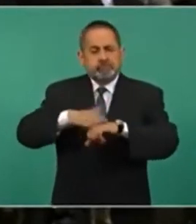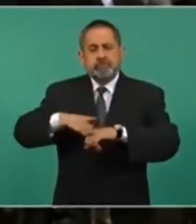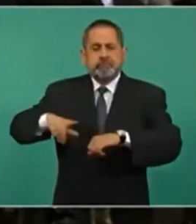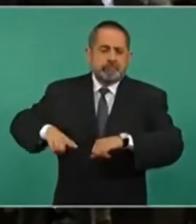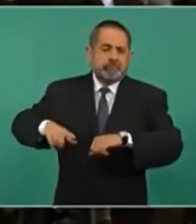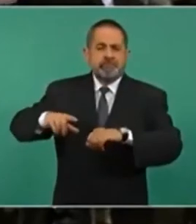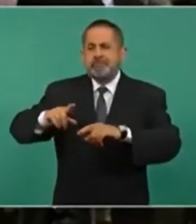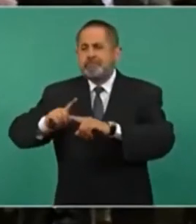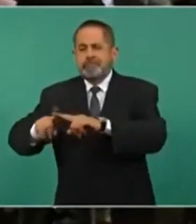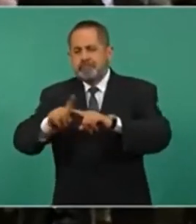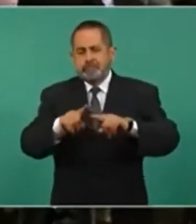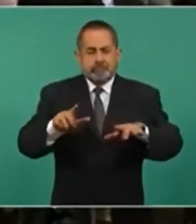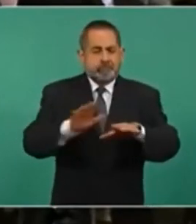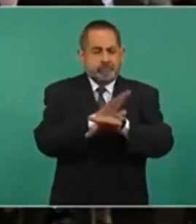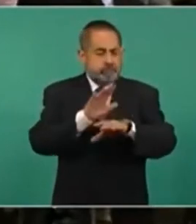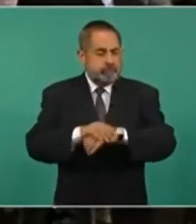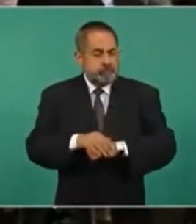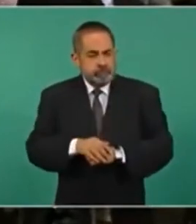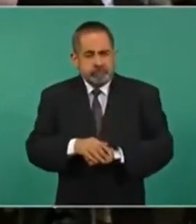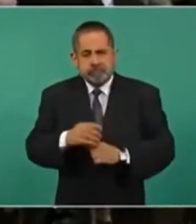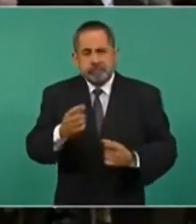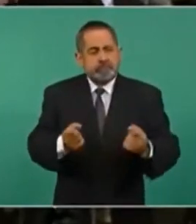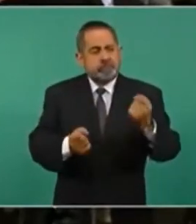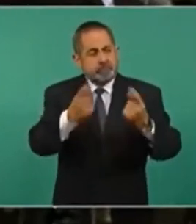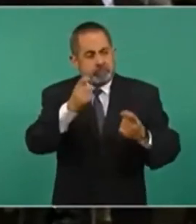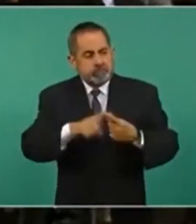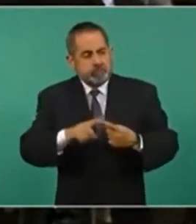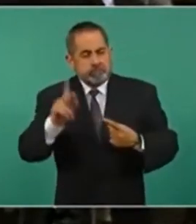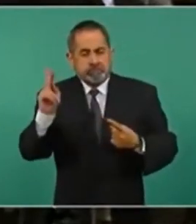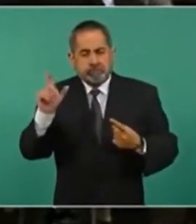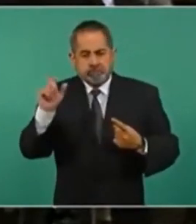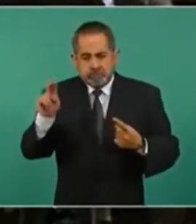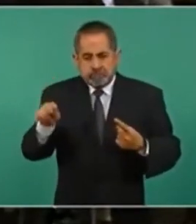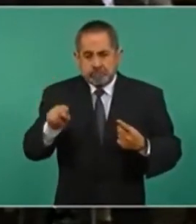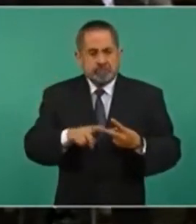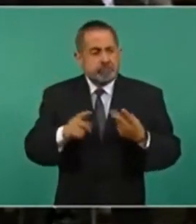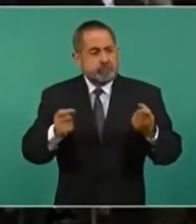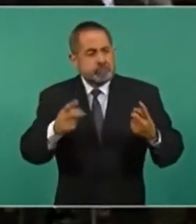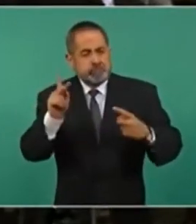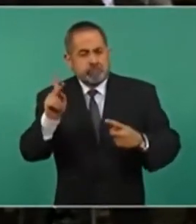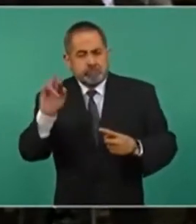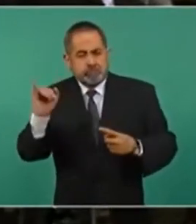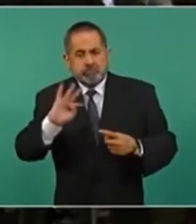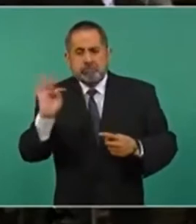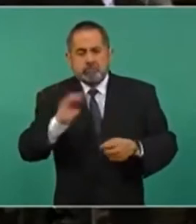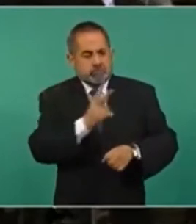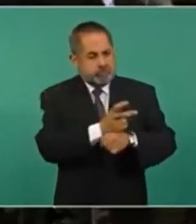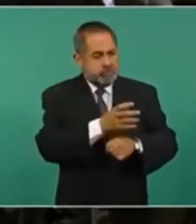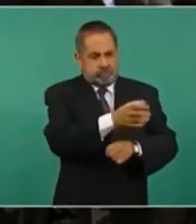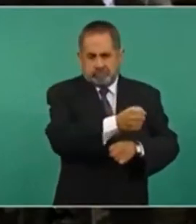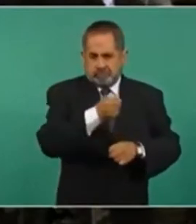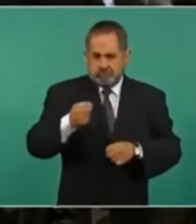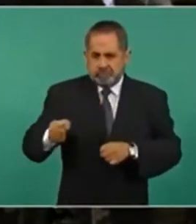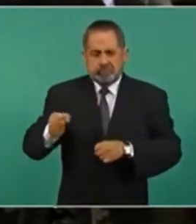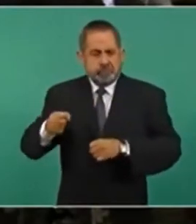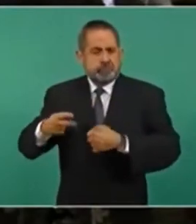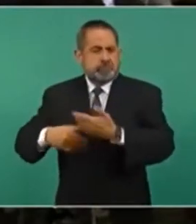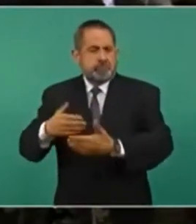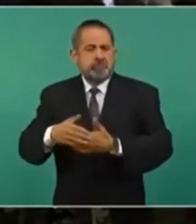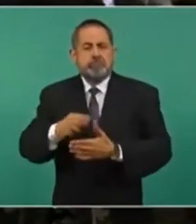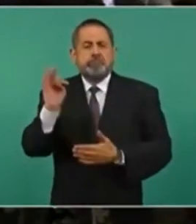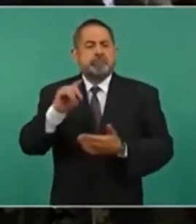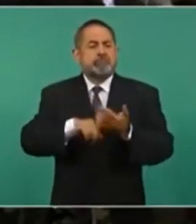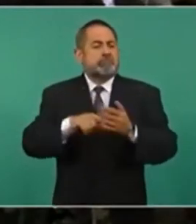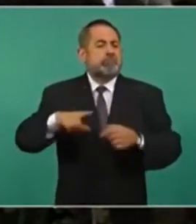El presidente Andrés Manuel López Obrador fue cuestionado sobre la posibilidad de invitar a Carlos Joaquín González, gobernador de Quintana Roo, y